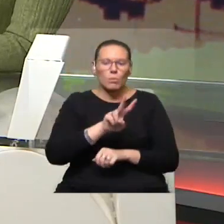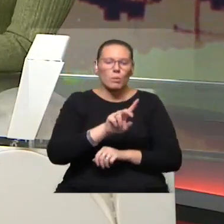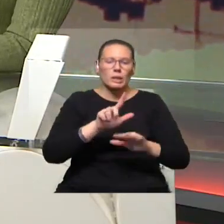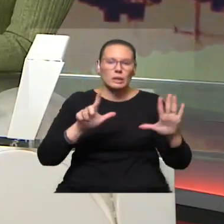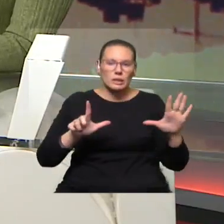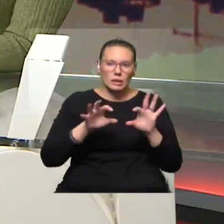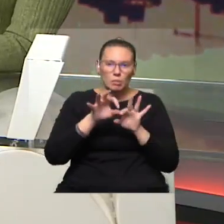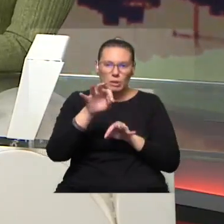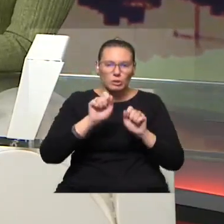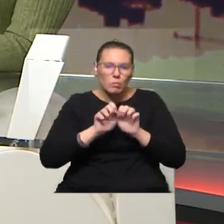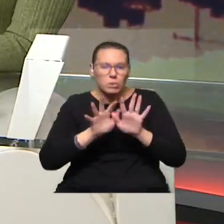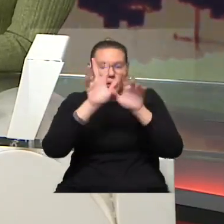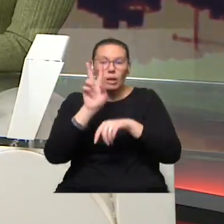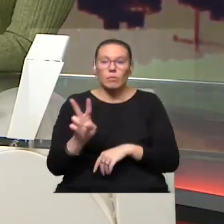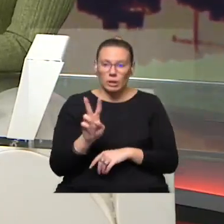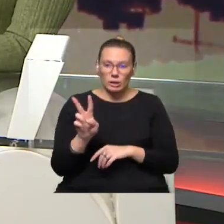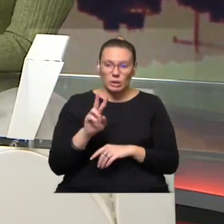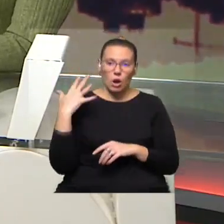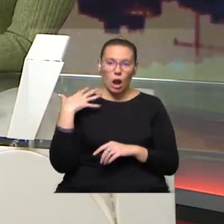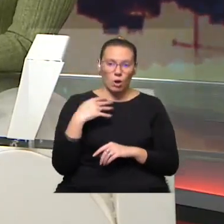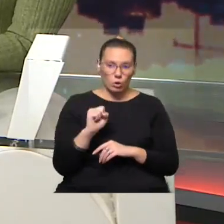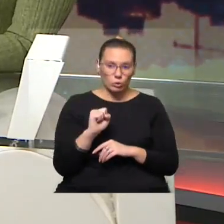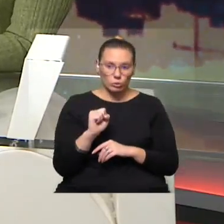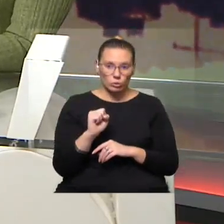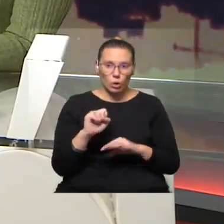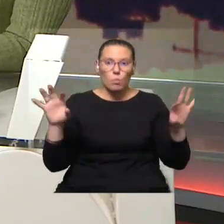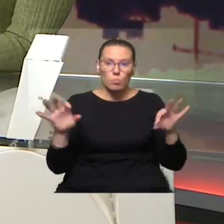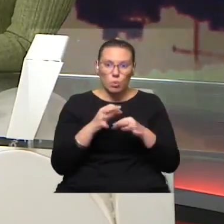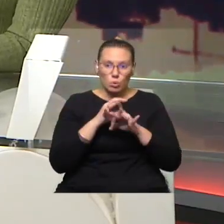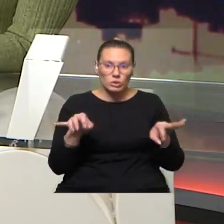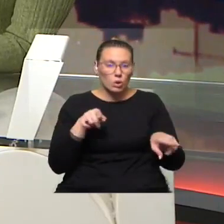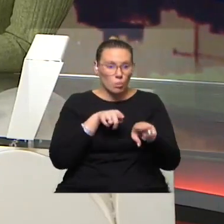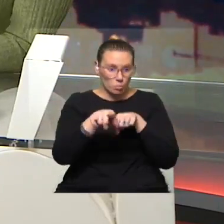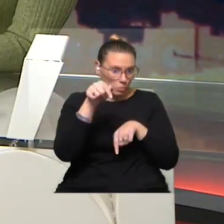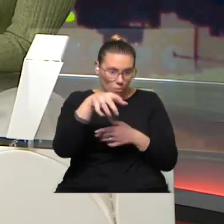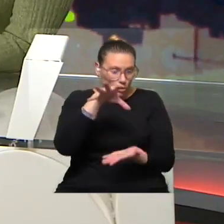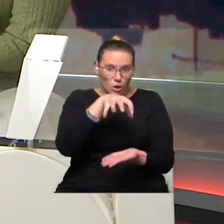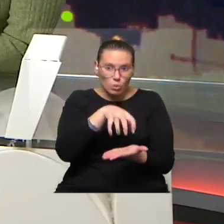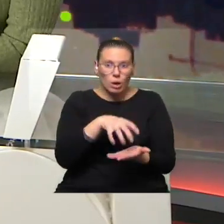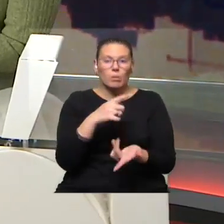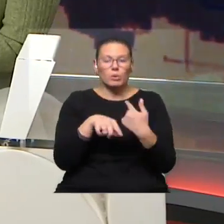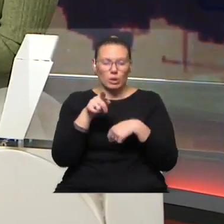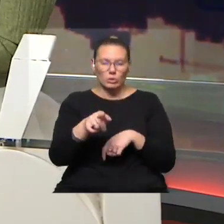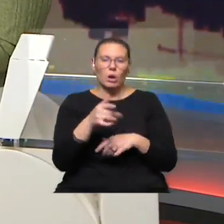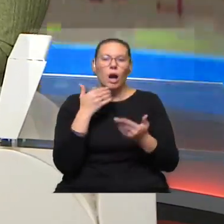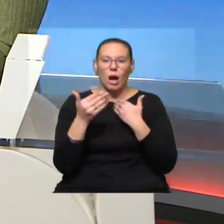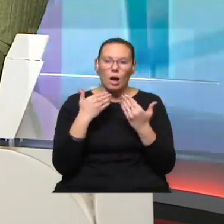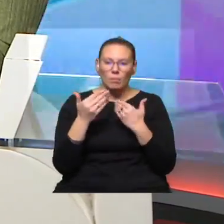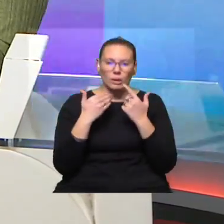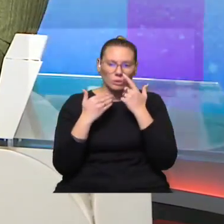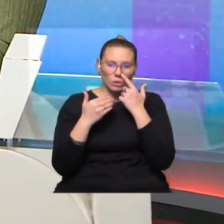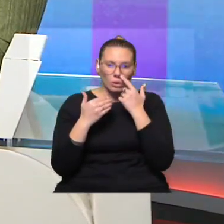y hay un día que es el 22 de agosto que van a estar los músicos tocando en vivo ahí Pero bueno todo eso lo vamos a estar contando